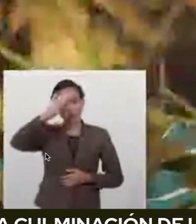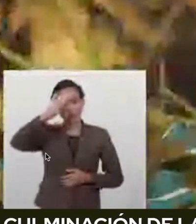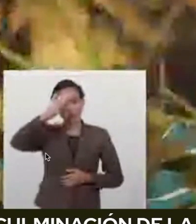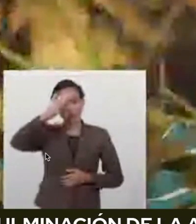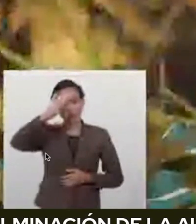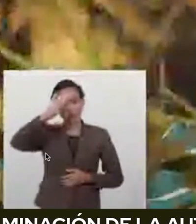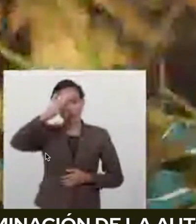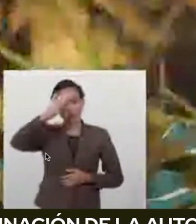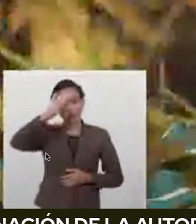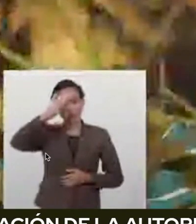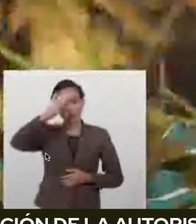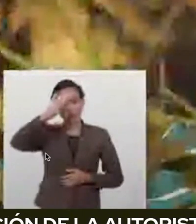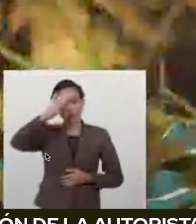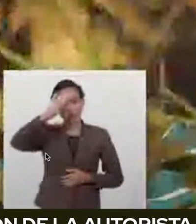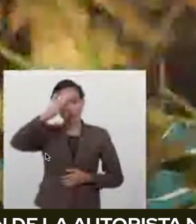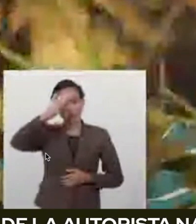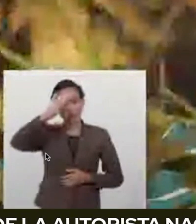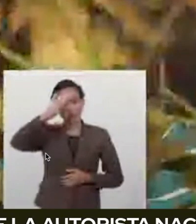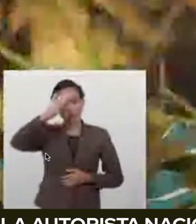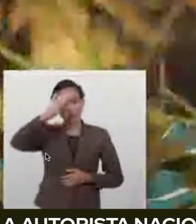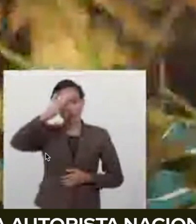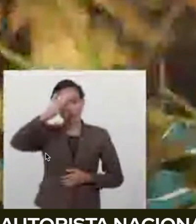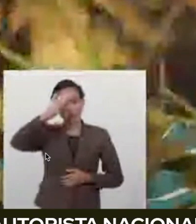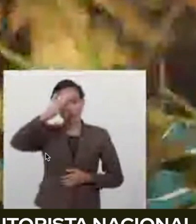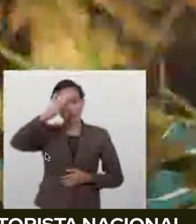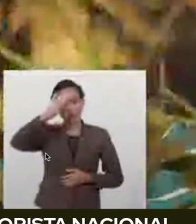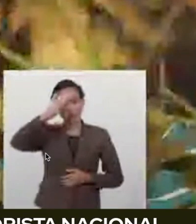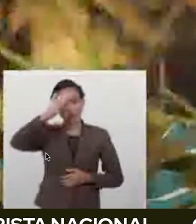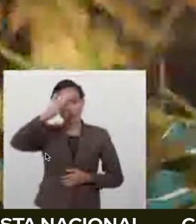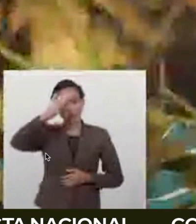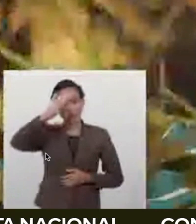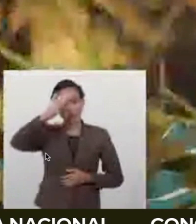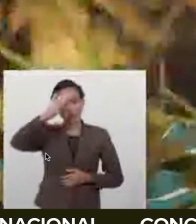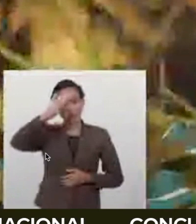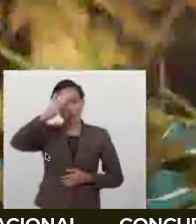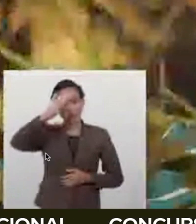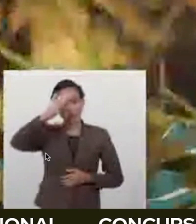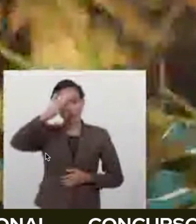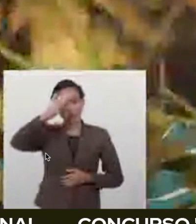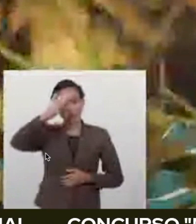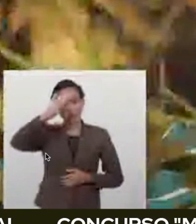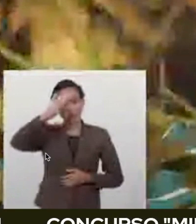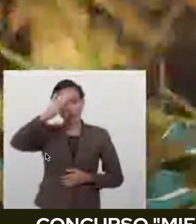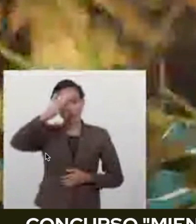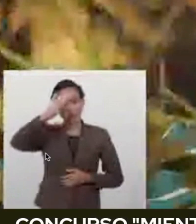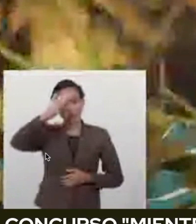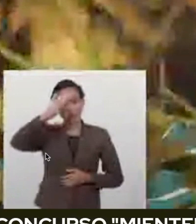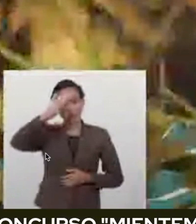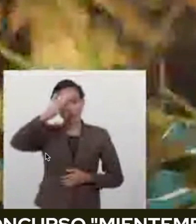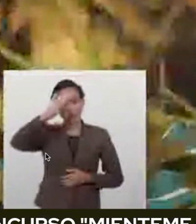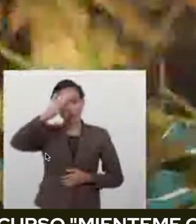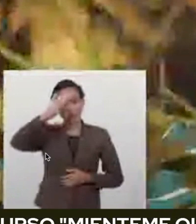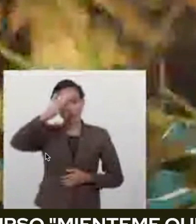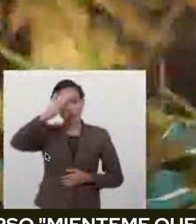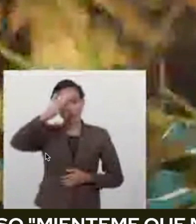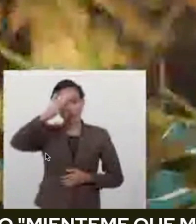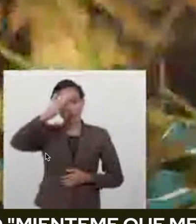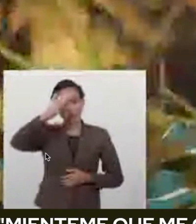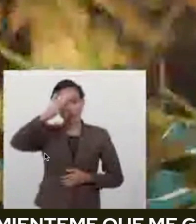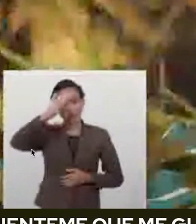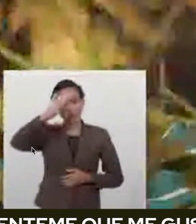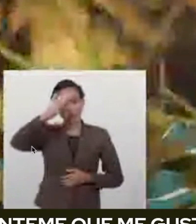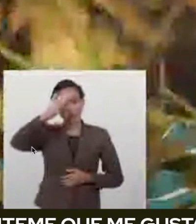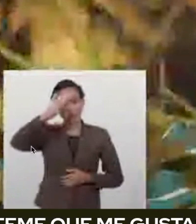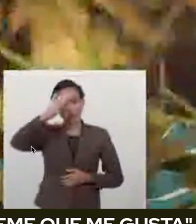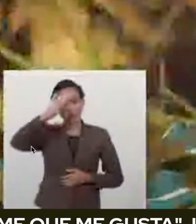pero ahorita nos vamos a volver loco pero este no va a decir que esto es Transformer que todo esto que tú estás viendo aquí es como se convierte en los transformes en carro Cómo se convierten de nuevo